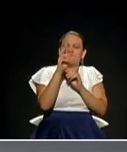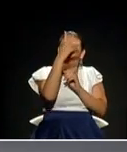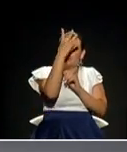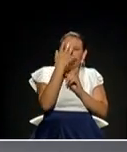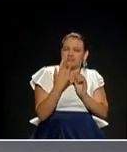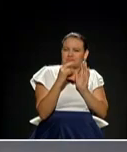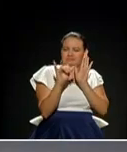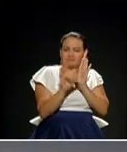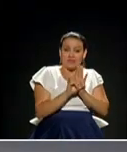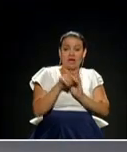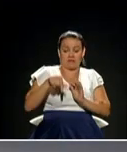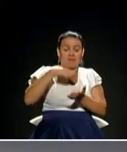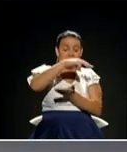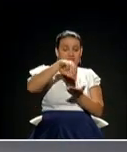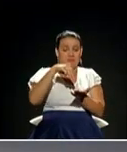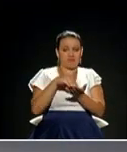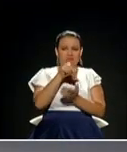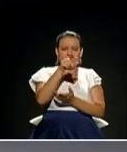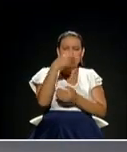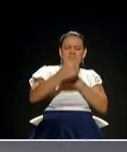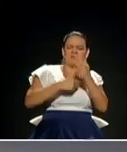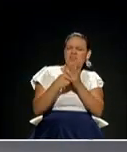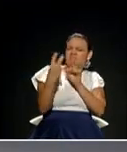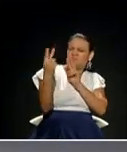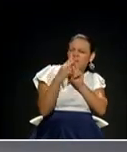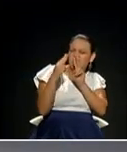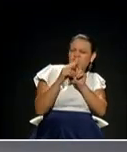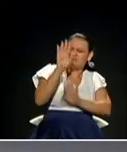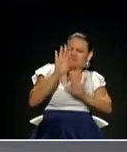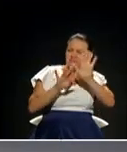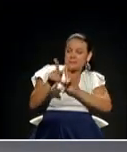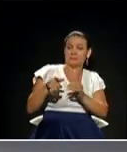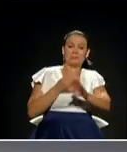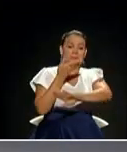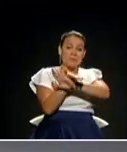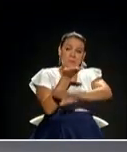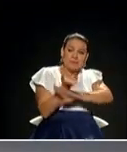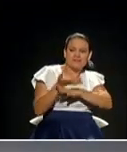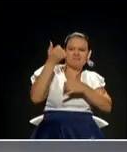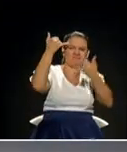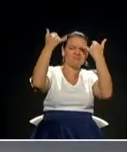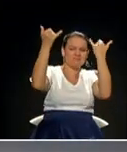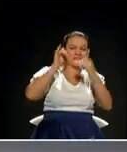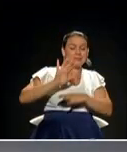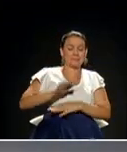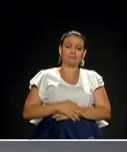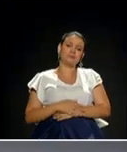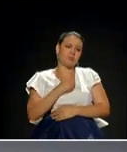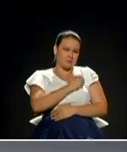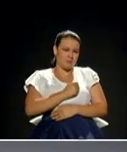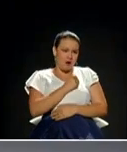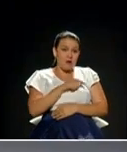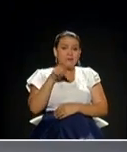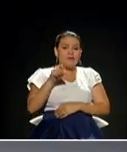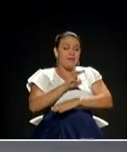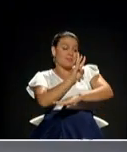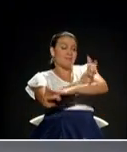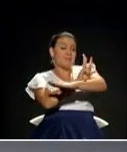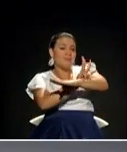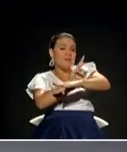para que ustedes conozcan a los candidatos sus propuestas sus ideas y los invitamos para que sigan conectados a través de